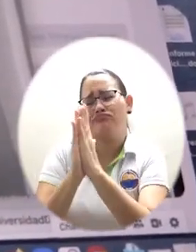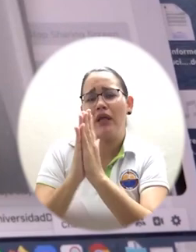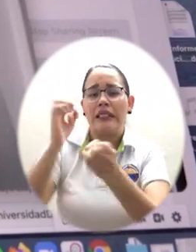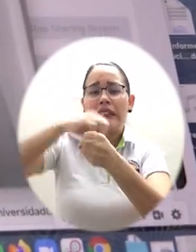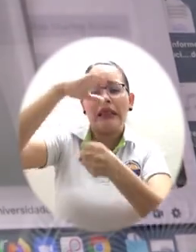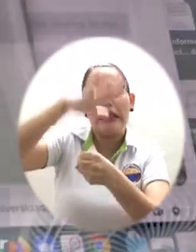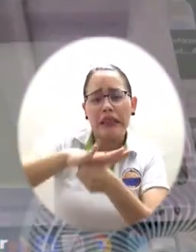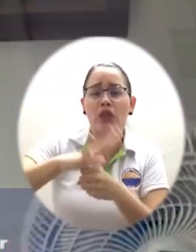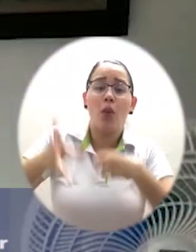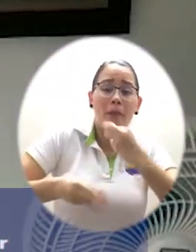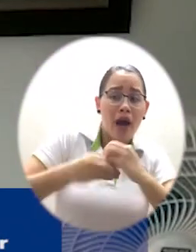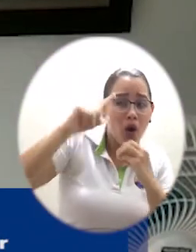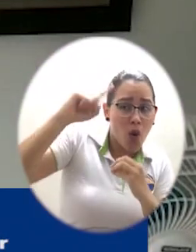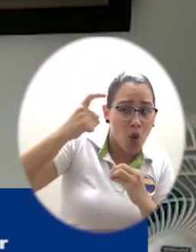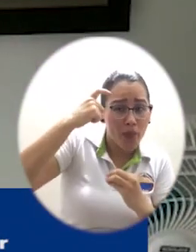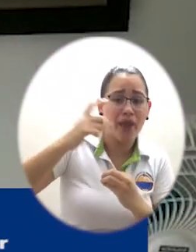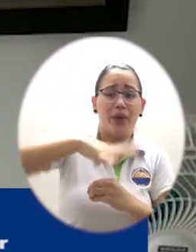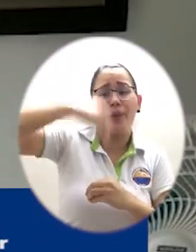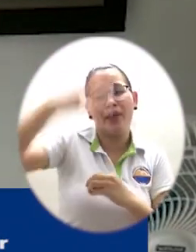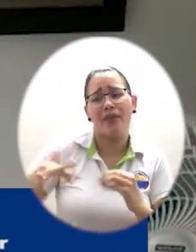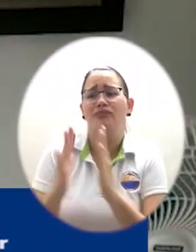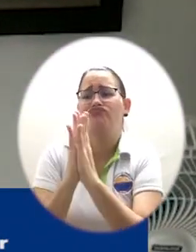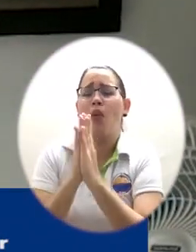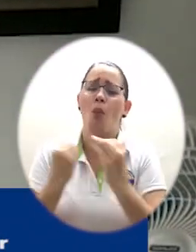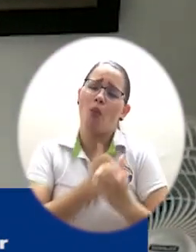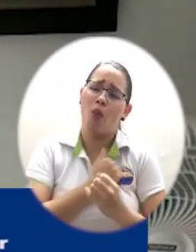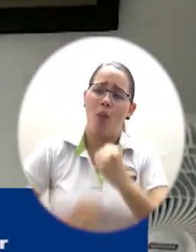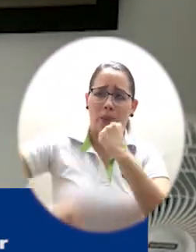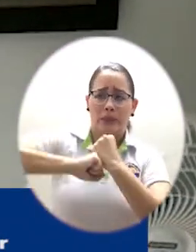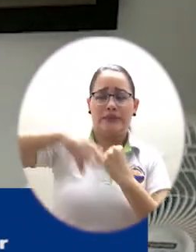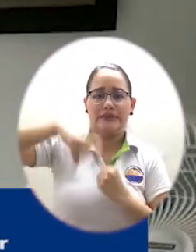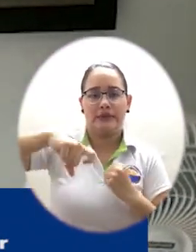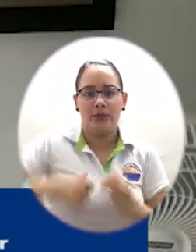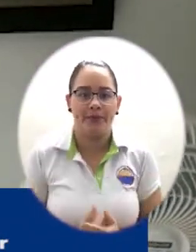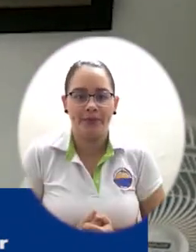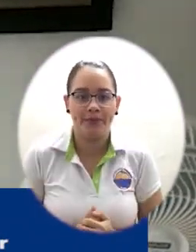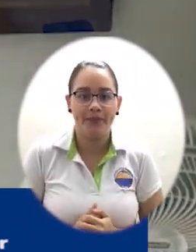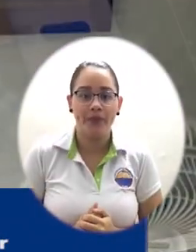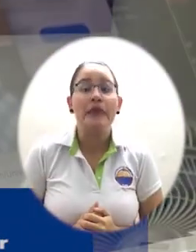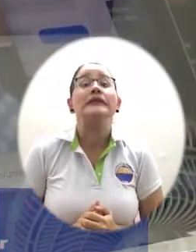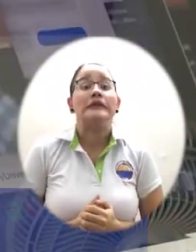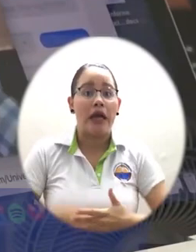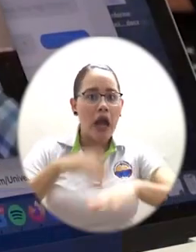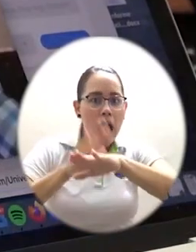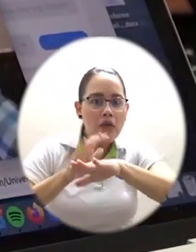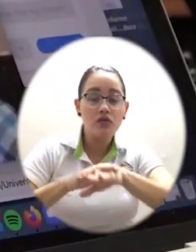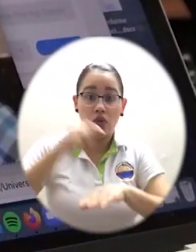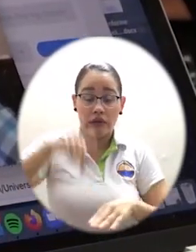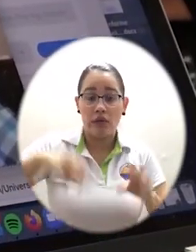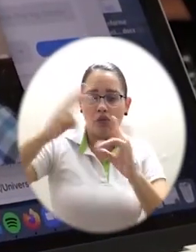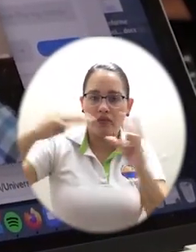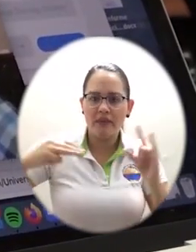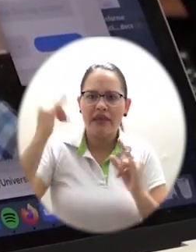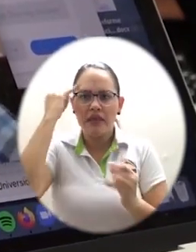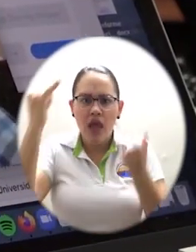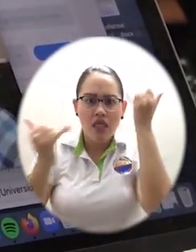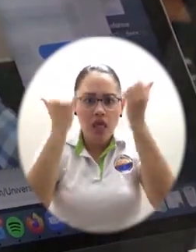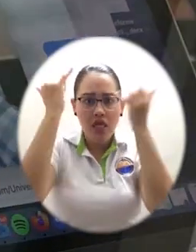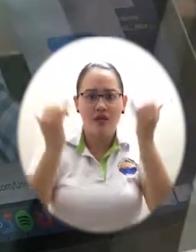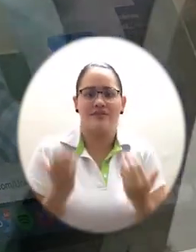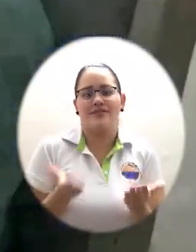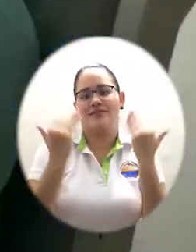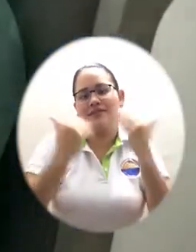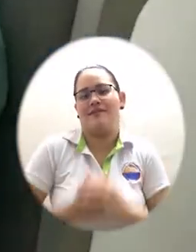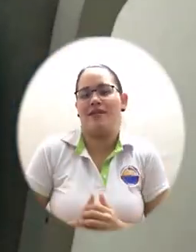propósito. Estas medidas que se han tomado son medidas muy asertivas, donde la universidad se ha reinventado